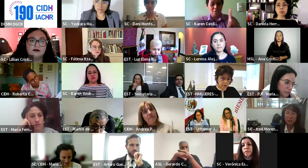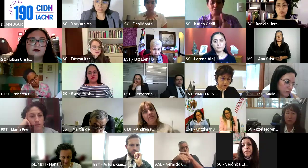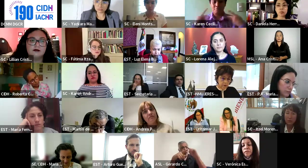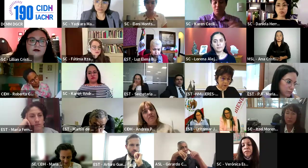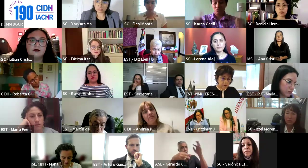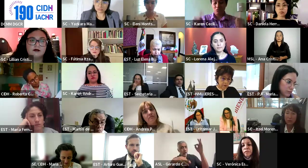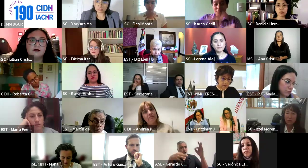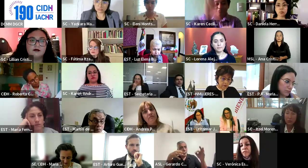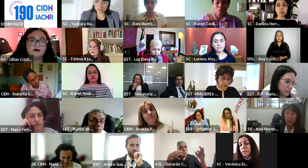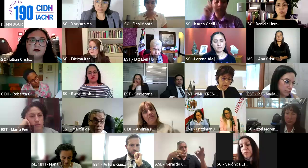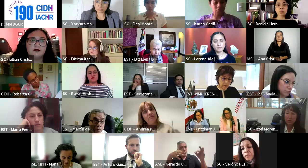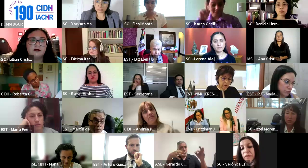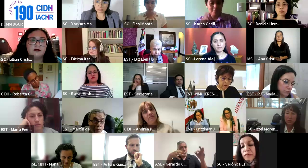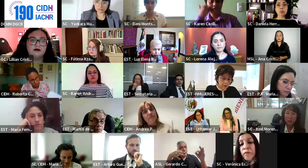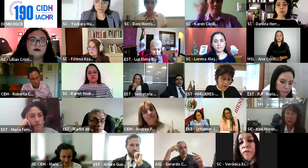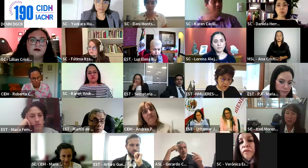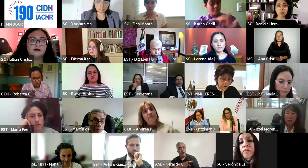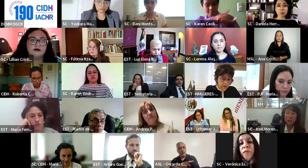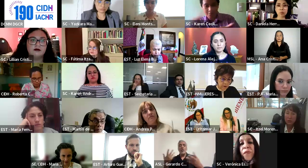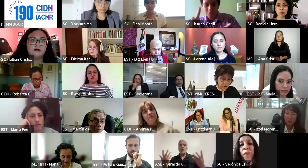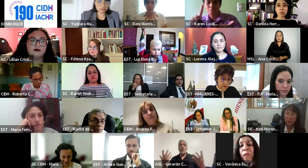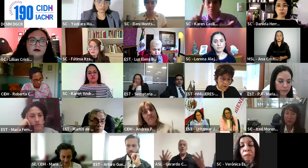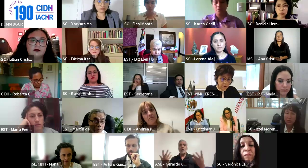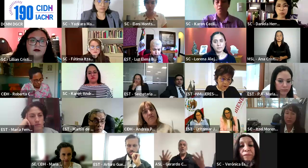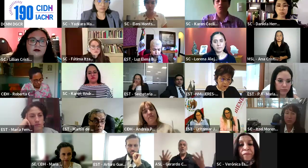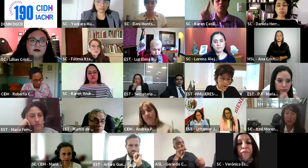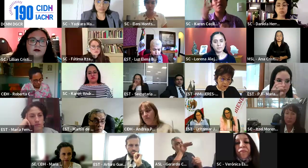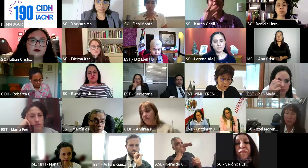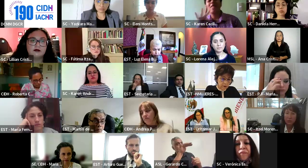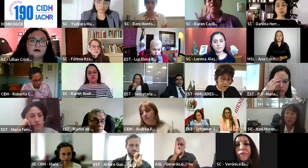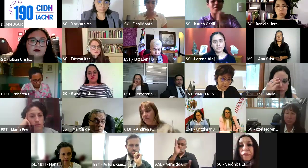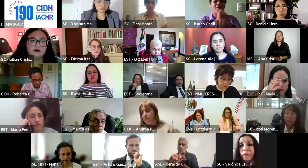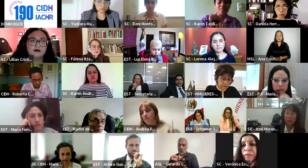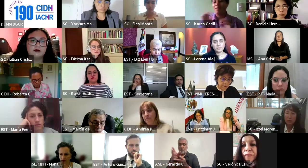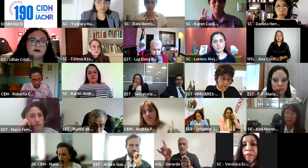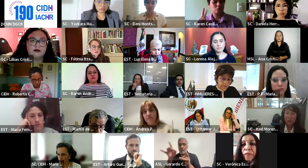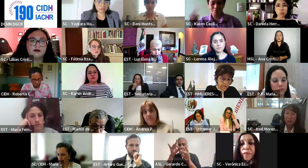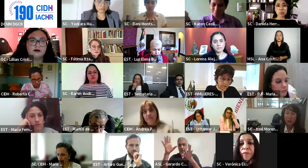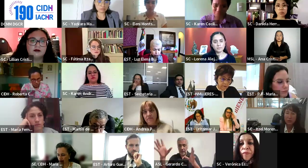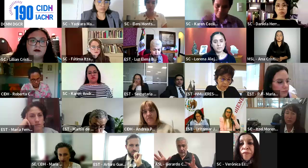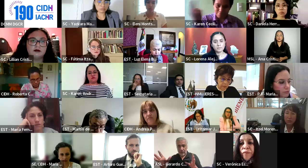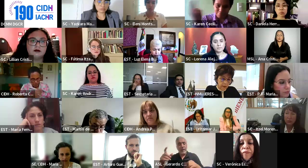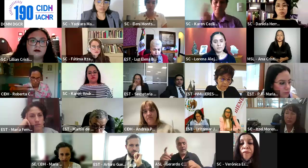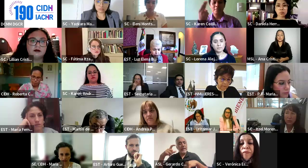Les pedimos a ustedes que ya basta, basta de violencia hacia las personas, hacia las mujeres sordas. Es nuestro derecho.